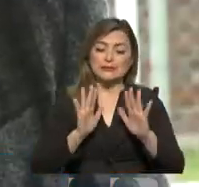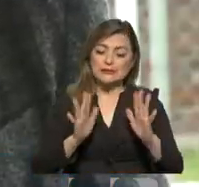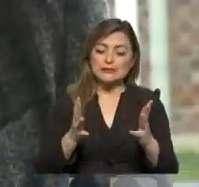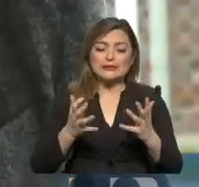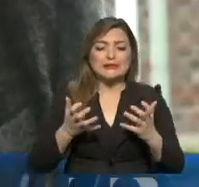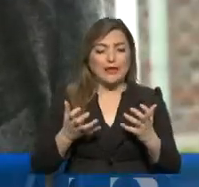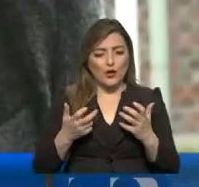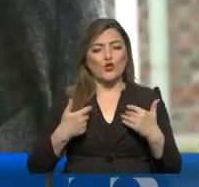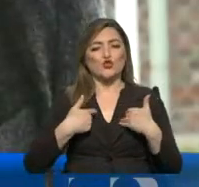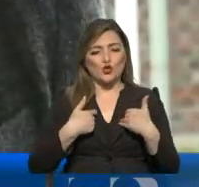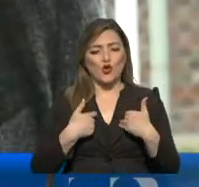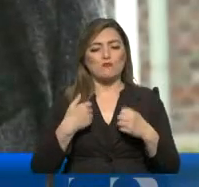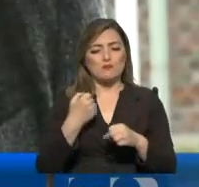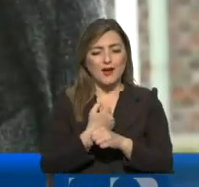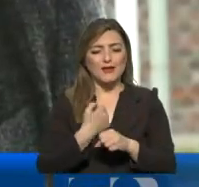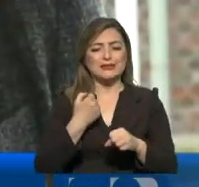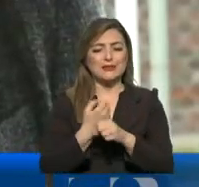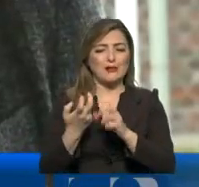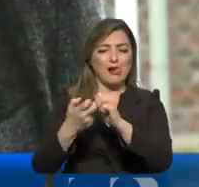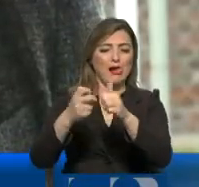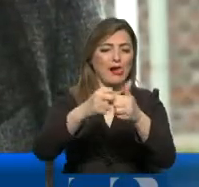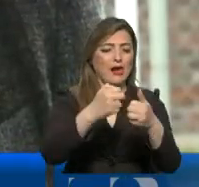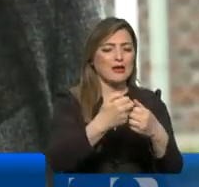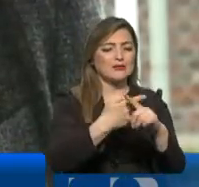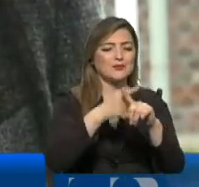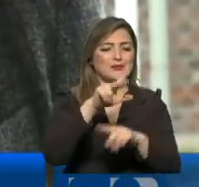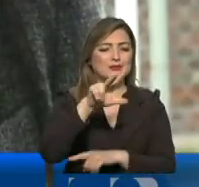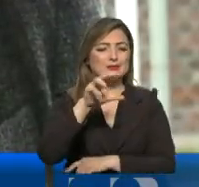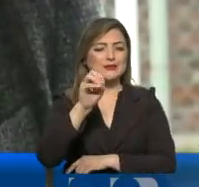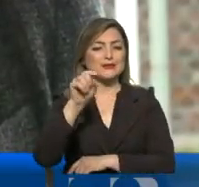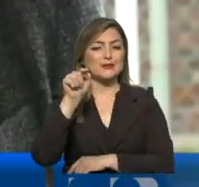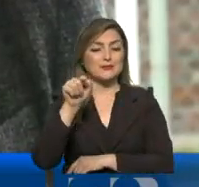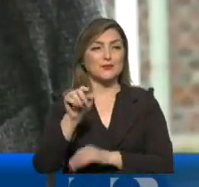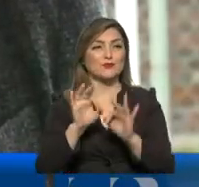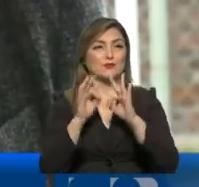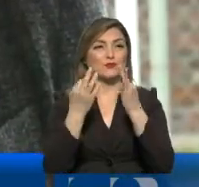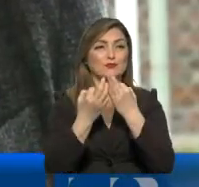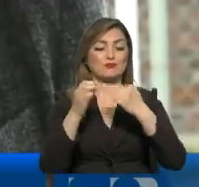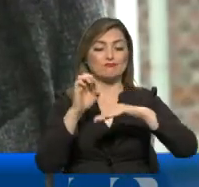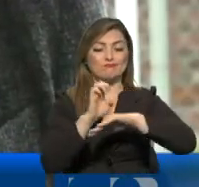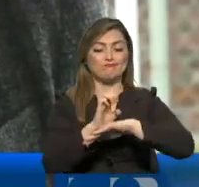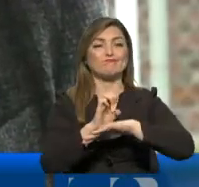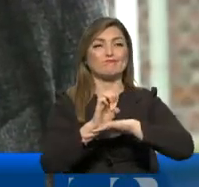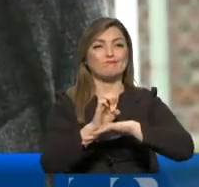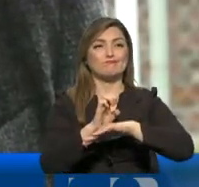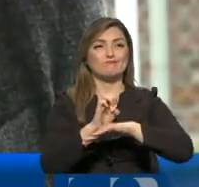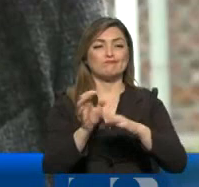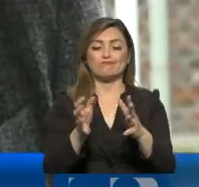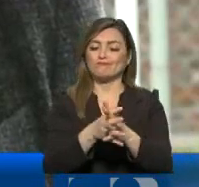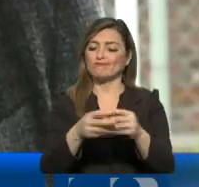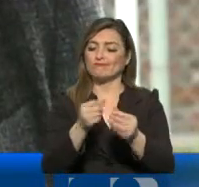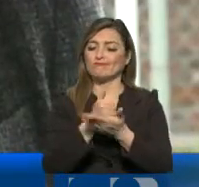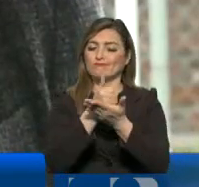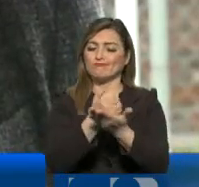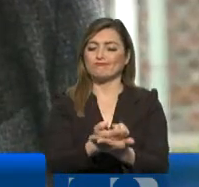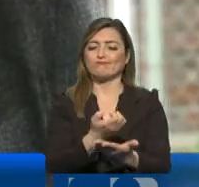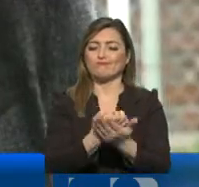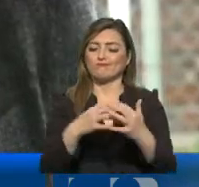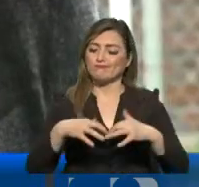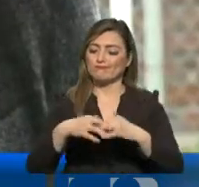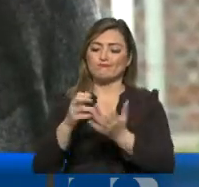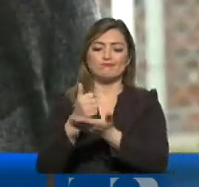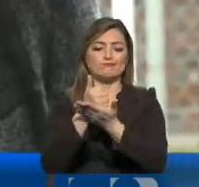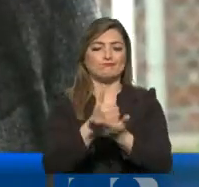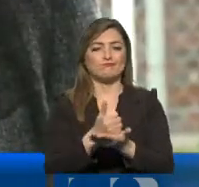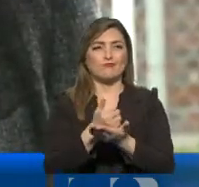meterle goles al hambre que sufren 300.000 familias ecuatorianas. Espero meterle un gol a